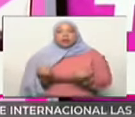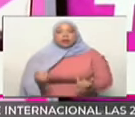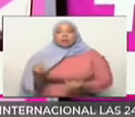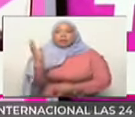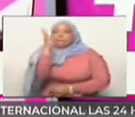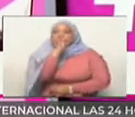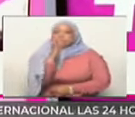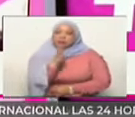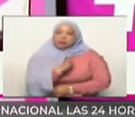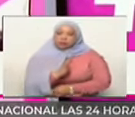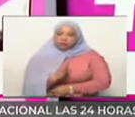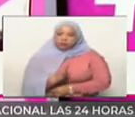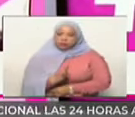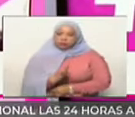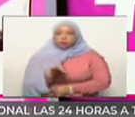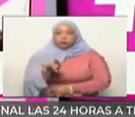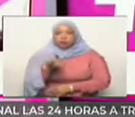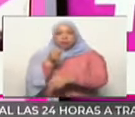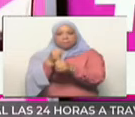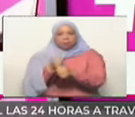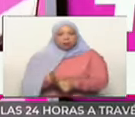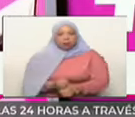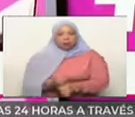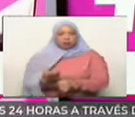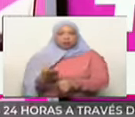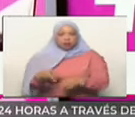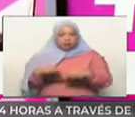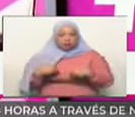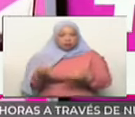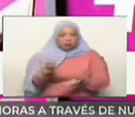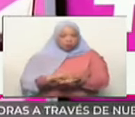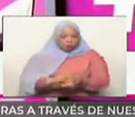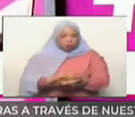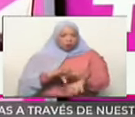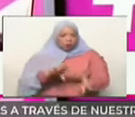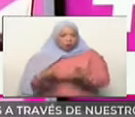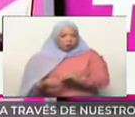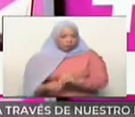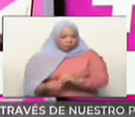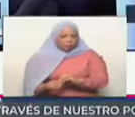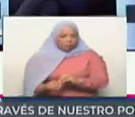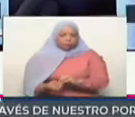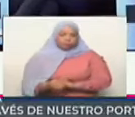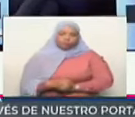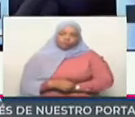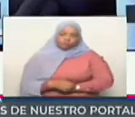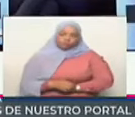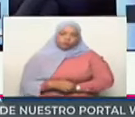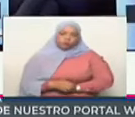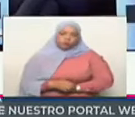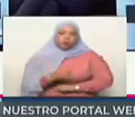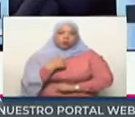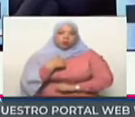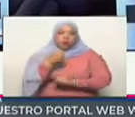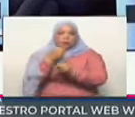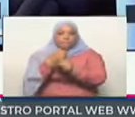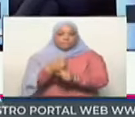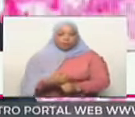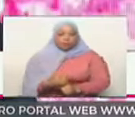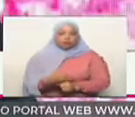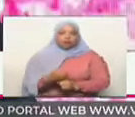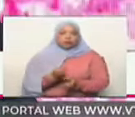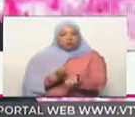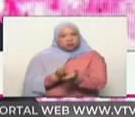que Ignacio Lula da Silva, rectifique? Yo creo que hay que esperar